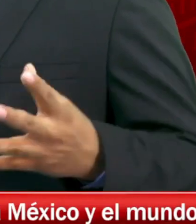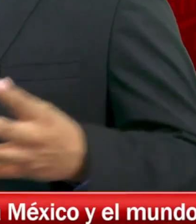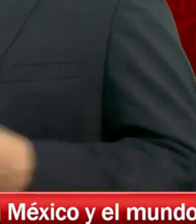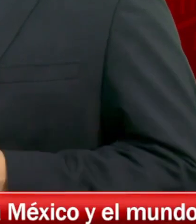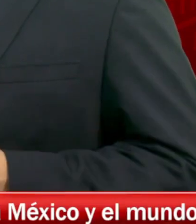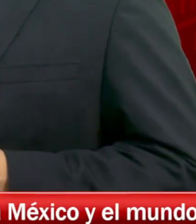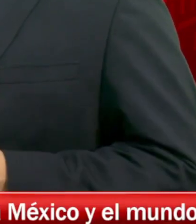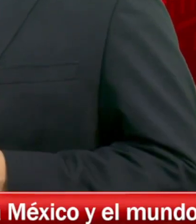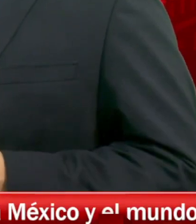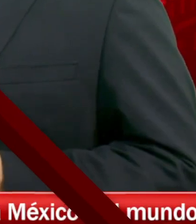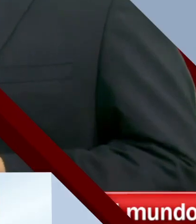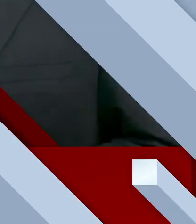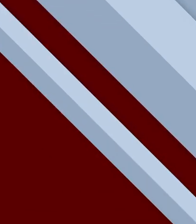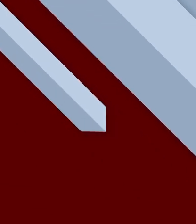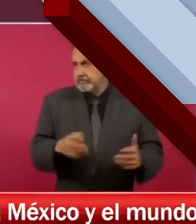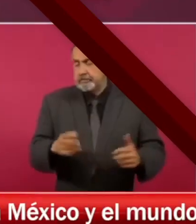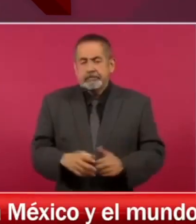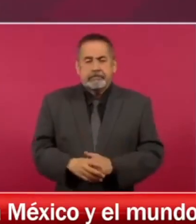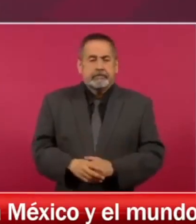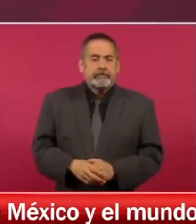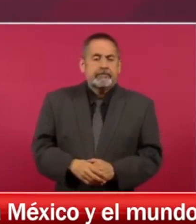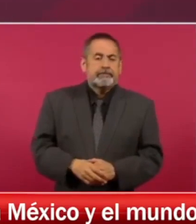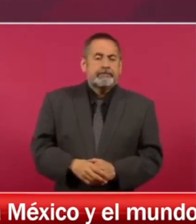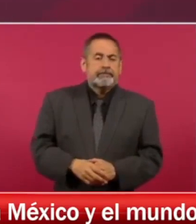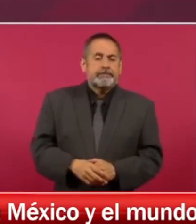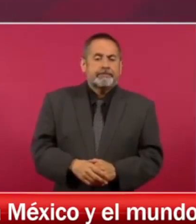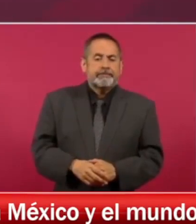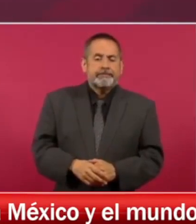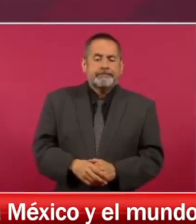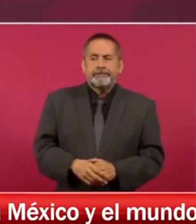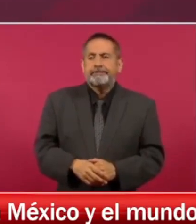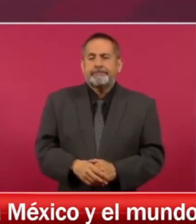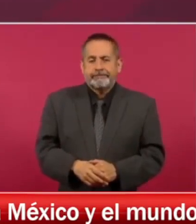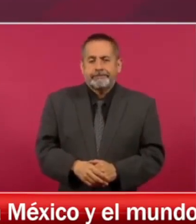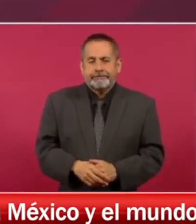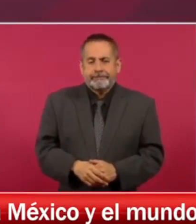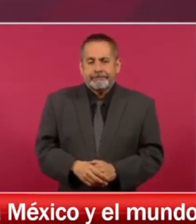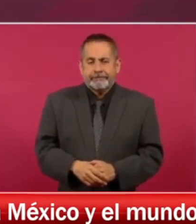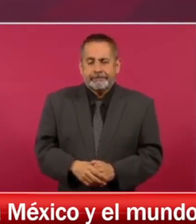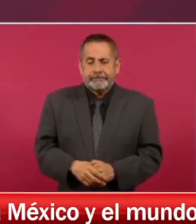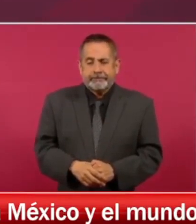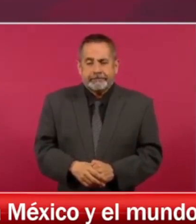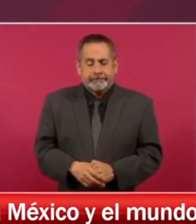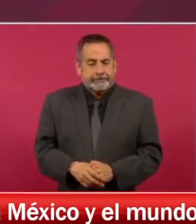nuevas plantas a Iberdrola. En efecto, se han